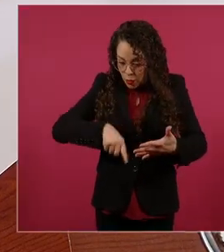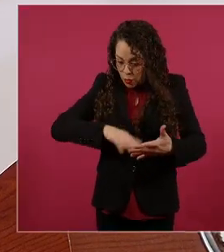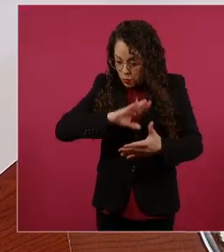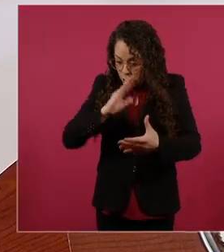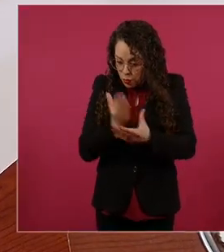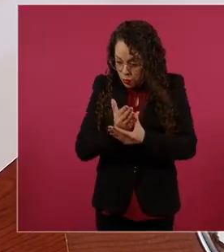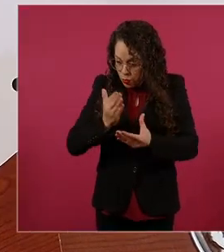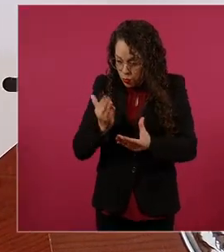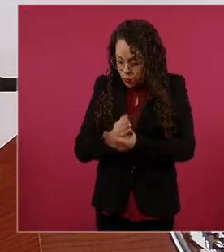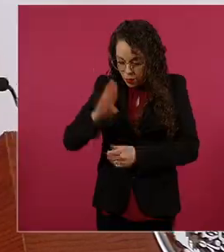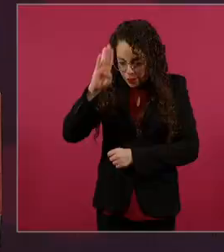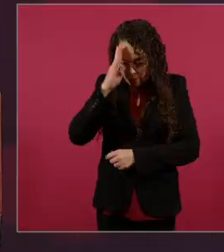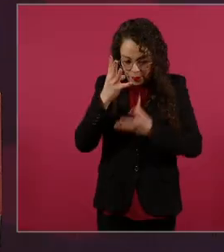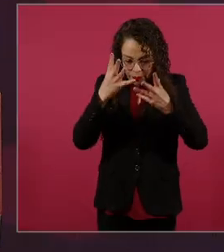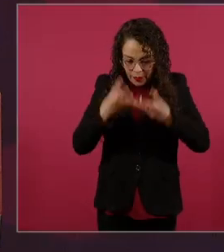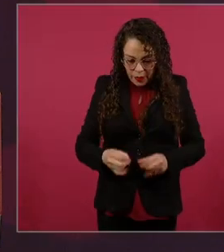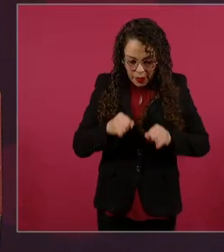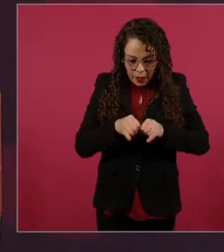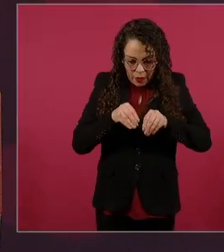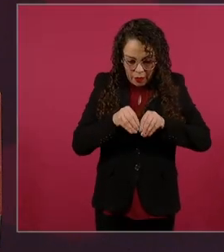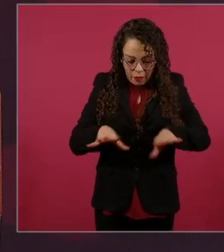porque decía una cosa